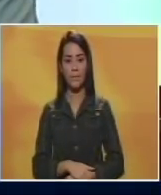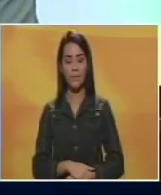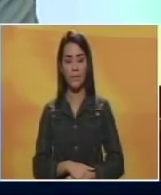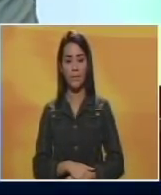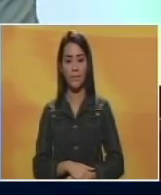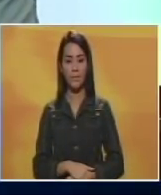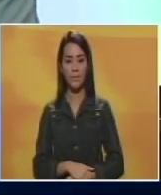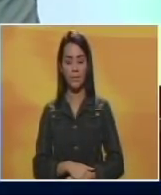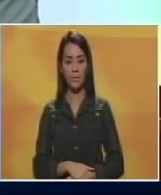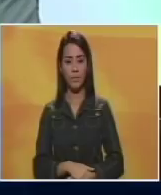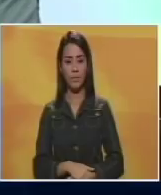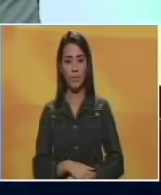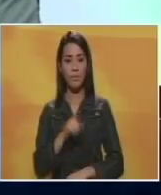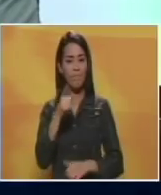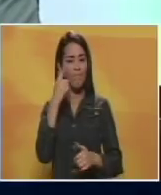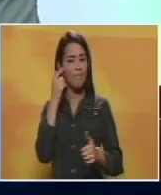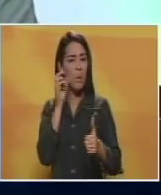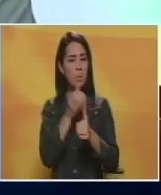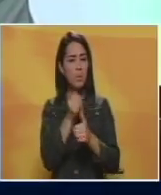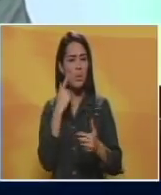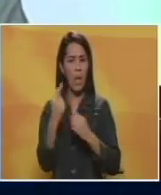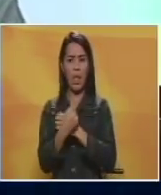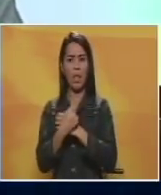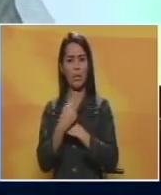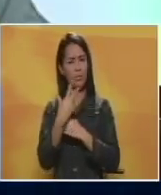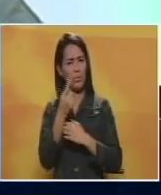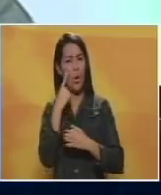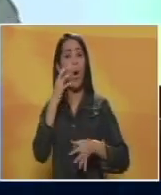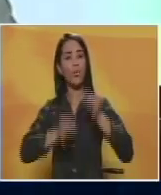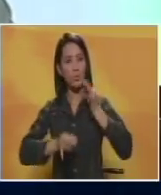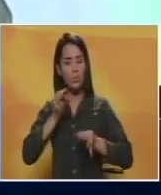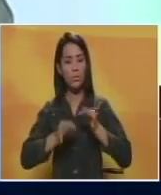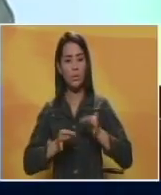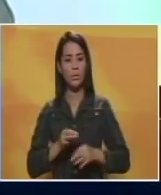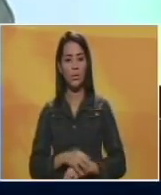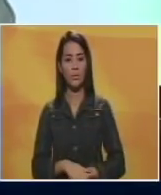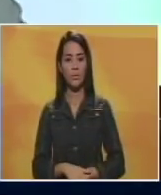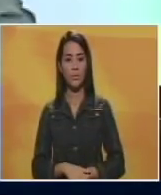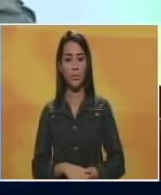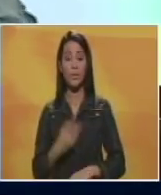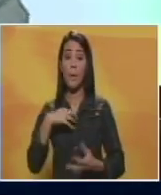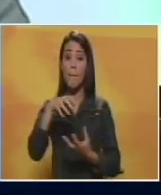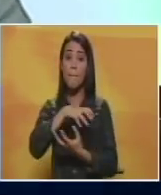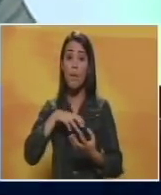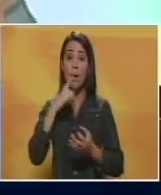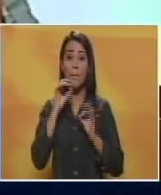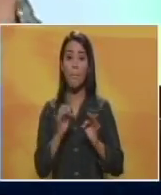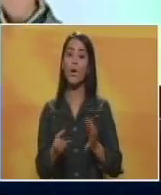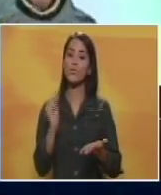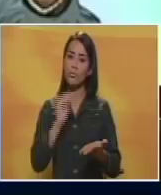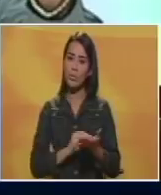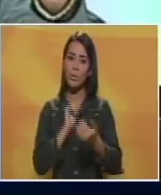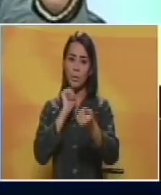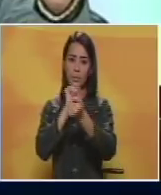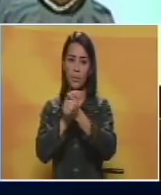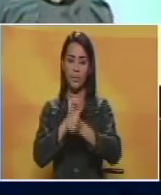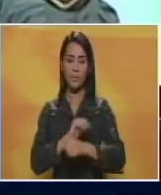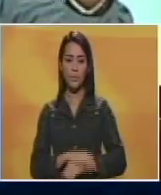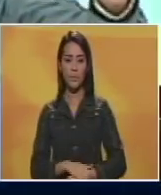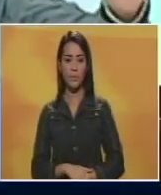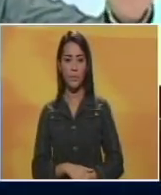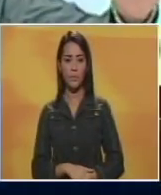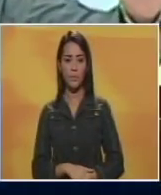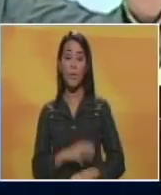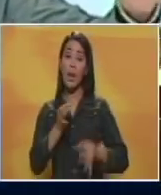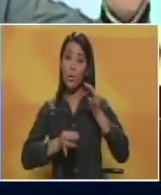Infraganti es persecución, es justicia. Y si reinciden en la violencia, vuelven a la cárcel. Otra